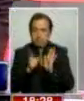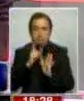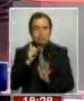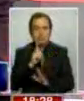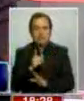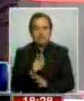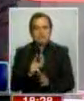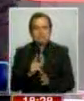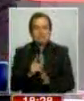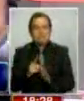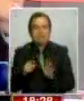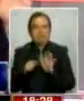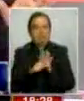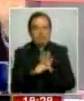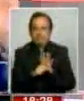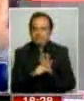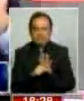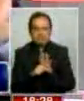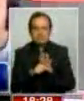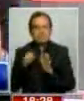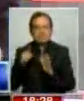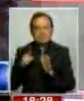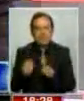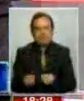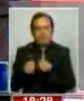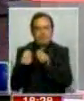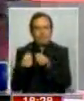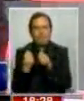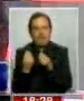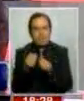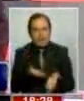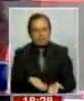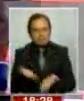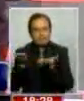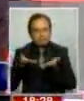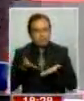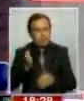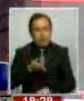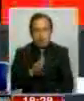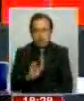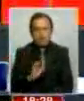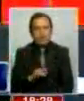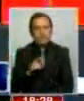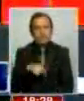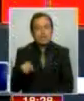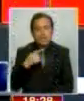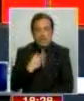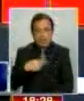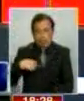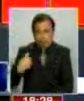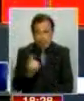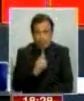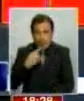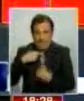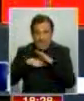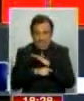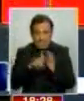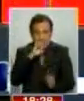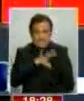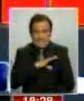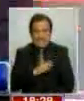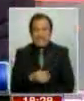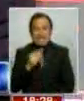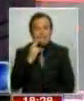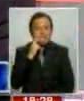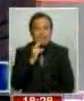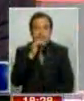lo que se exporta y adicionalmente los beneficios que tienen para la exportación también continúan. O sea, somos los consumidores internos los que... ¿Y qué pasa con el mercado? ¿Qué